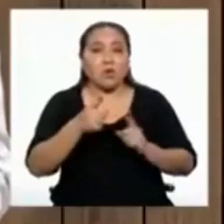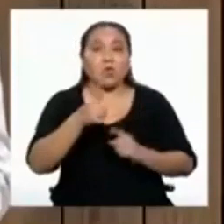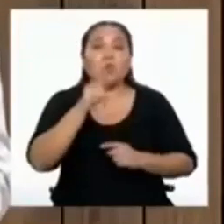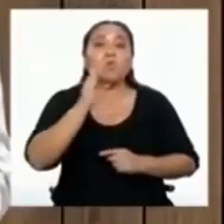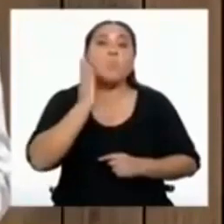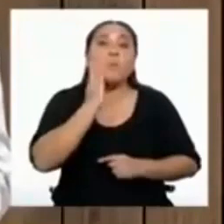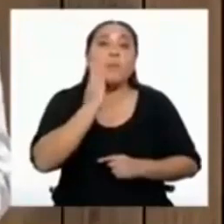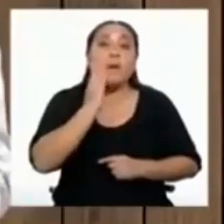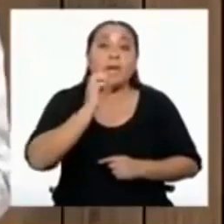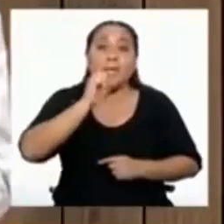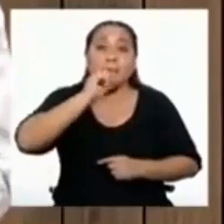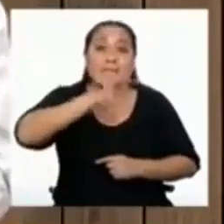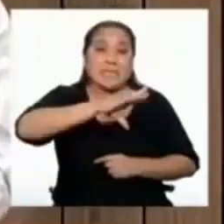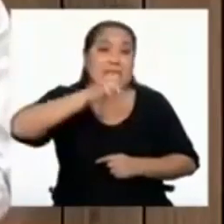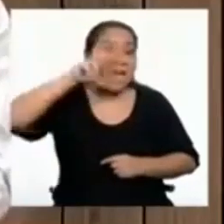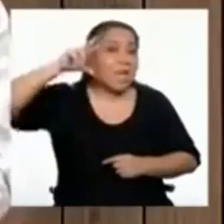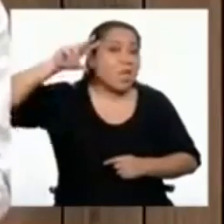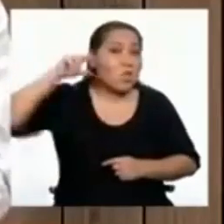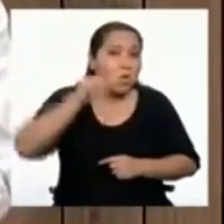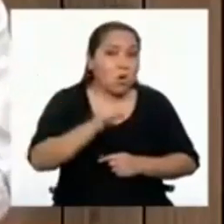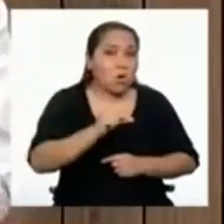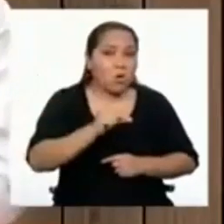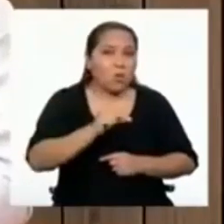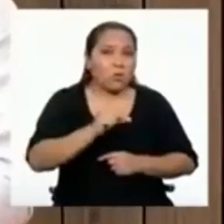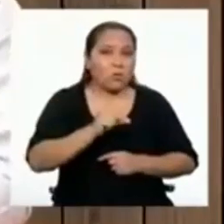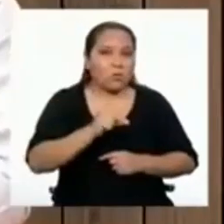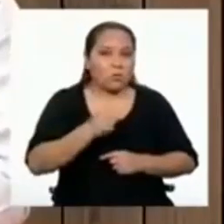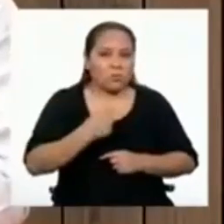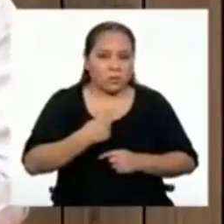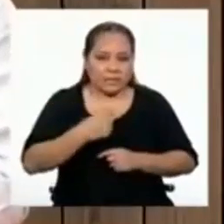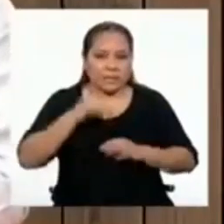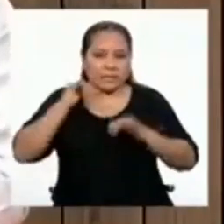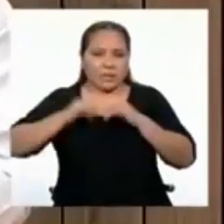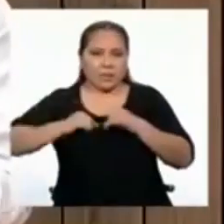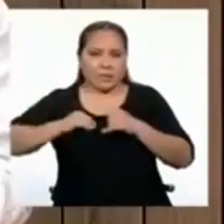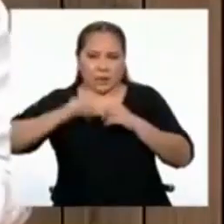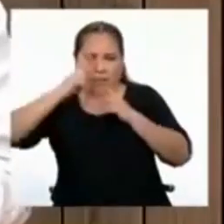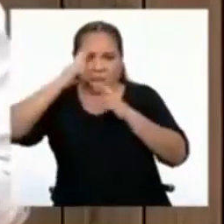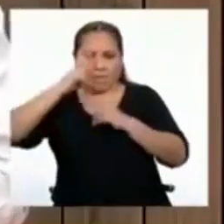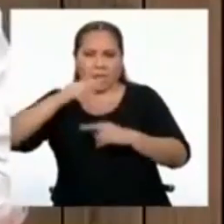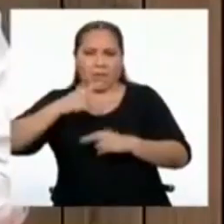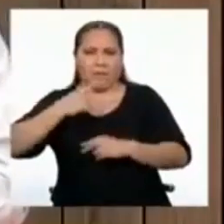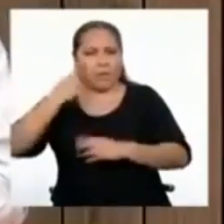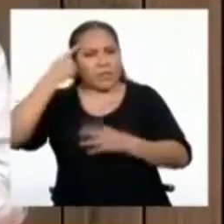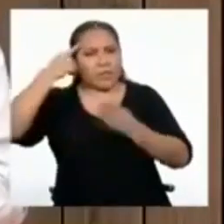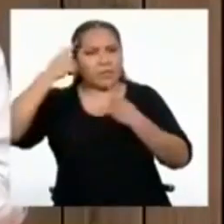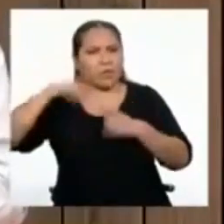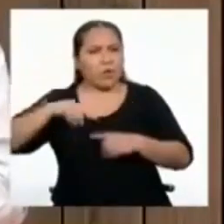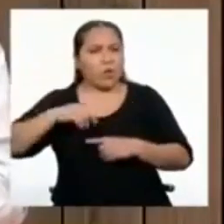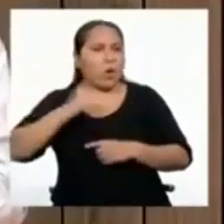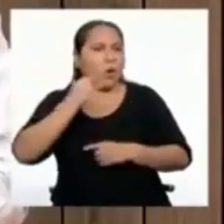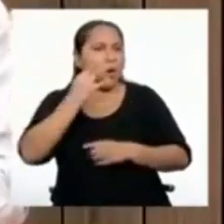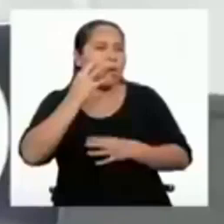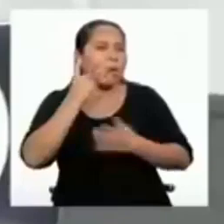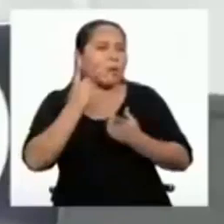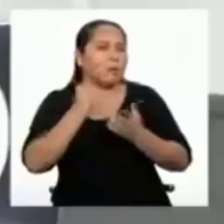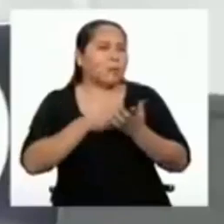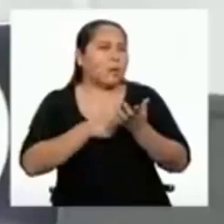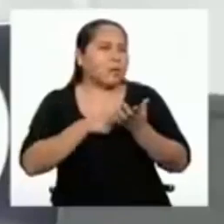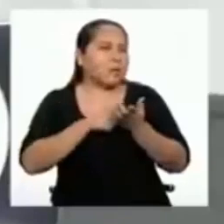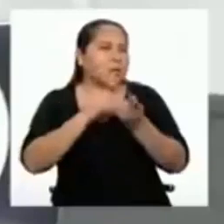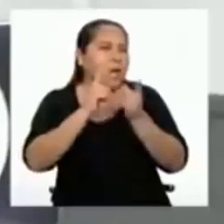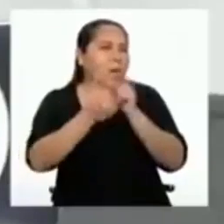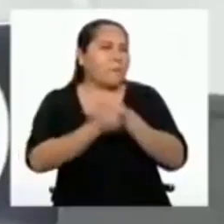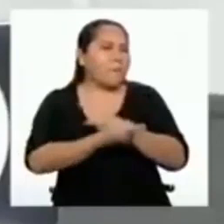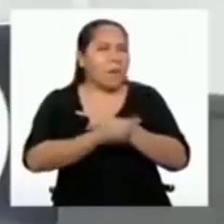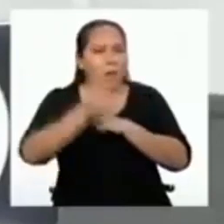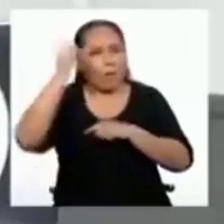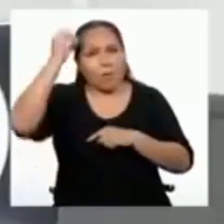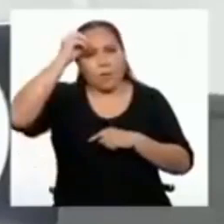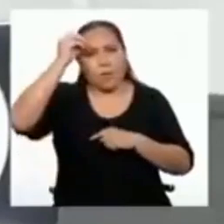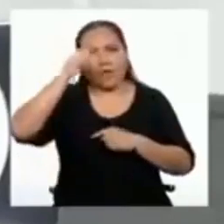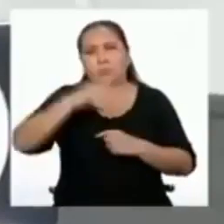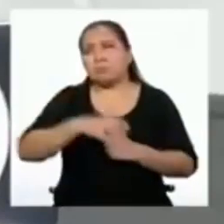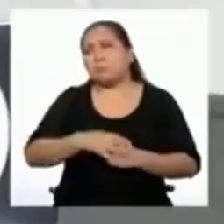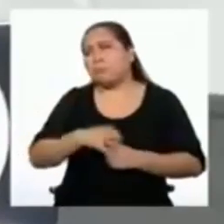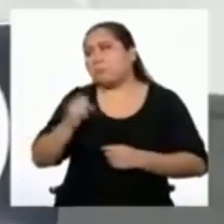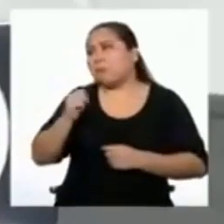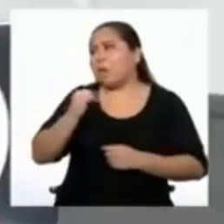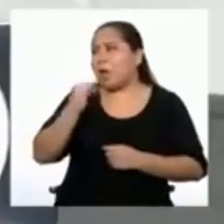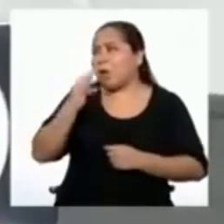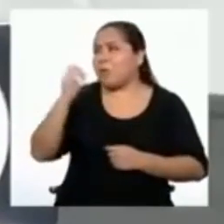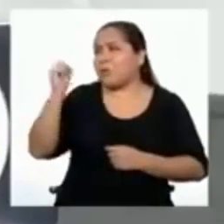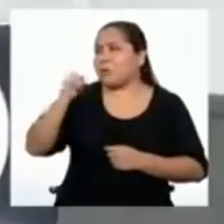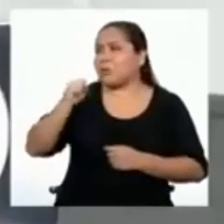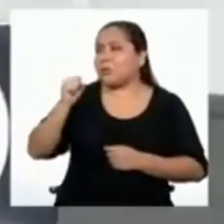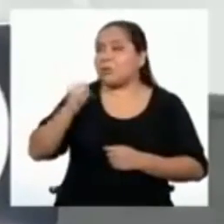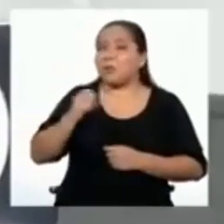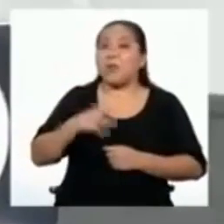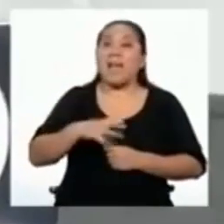mamá te decía que no, ¿se quedaba firme en su decisión o a veces cambiaba de opinión? A veces sí, a veces no. A